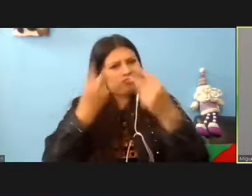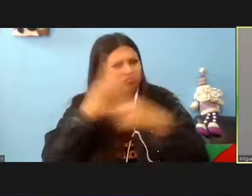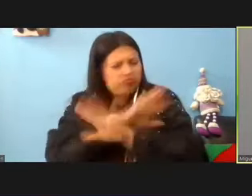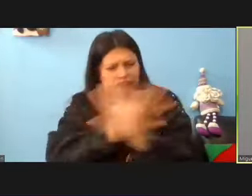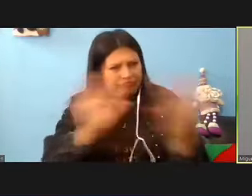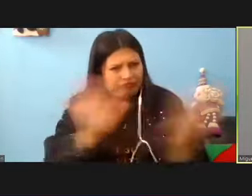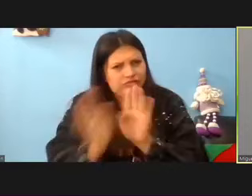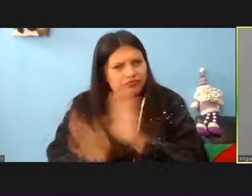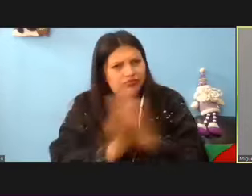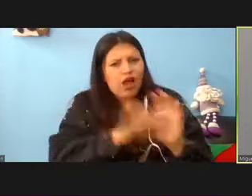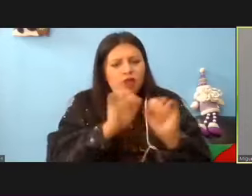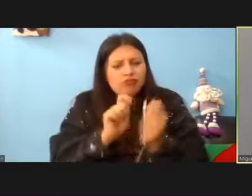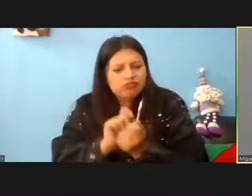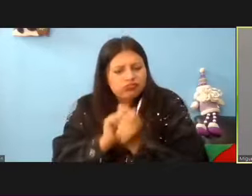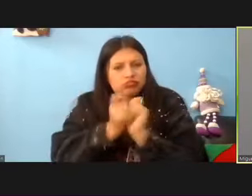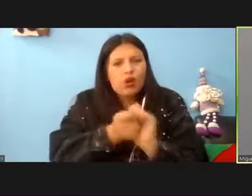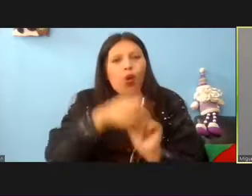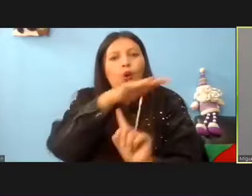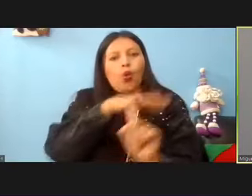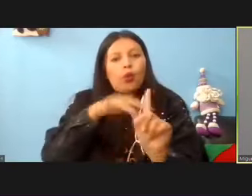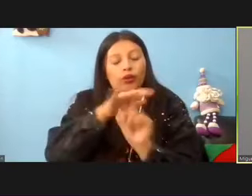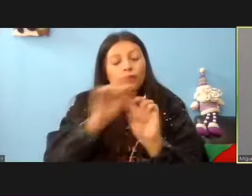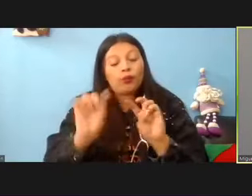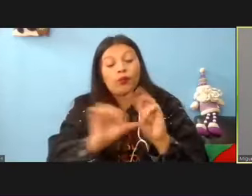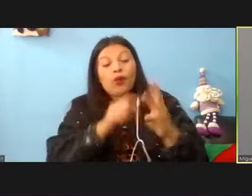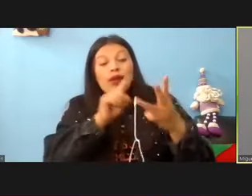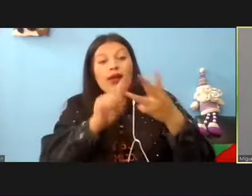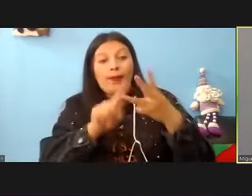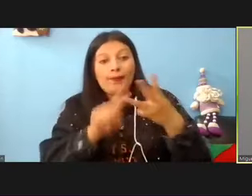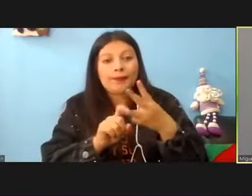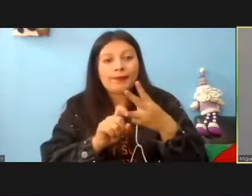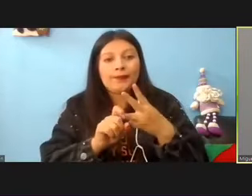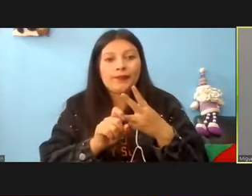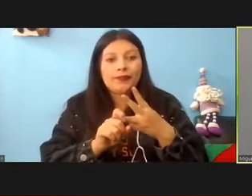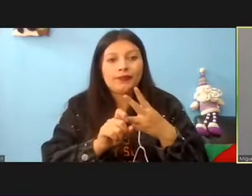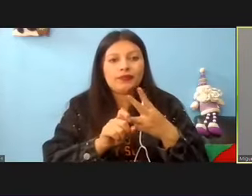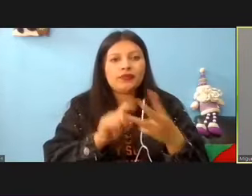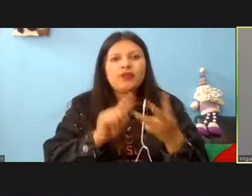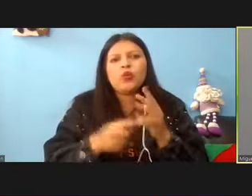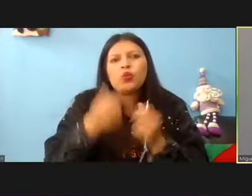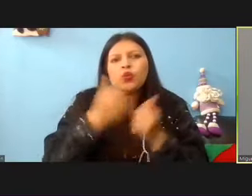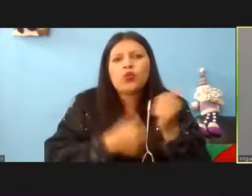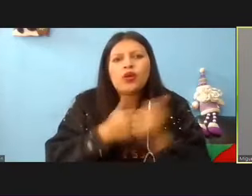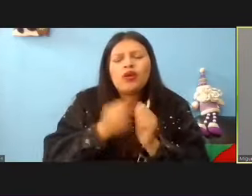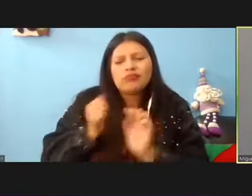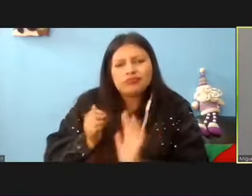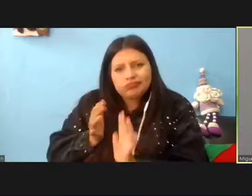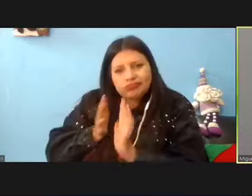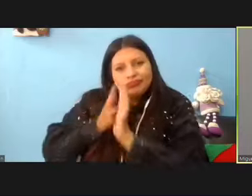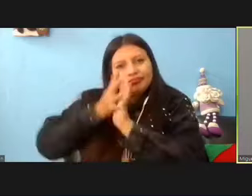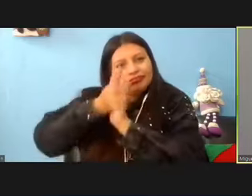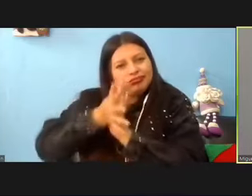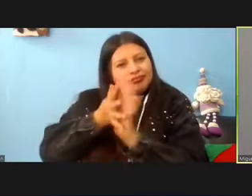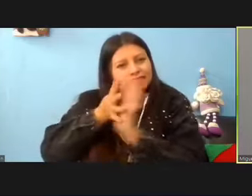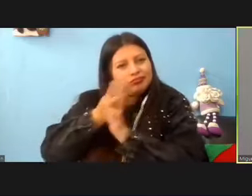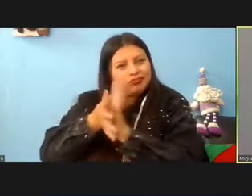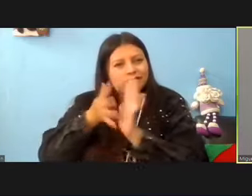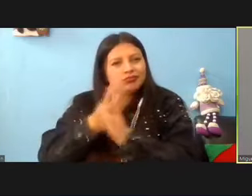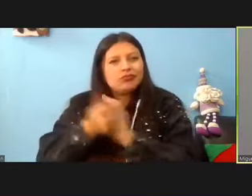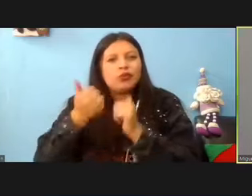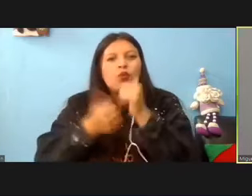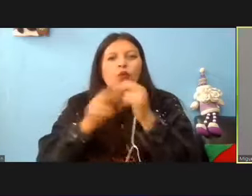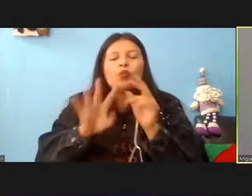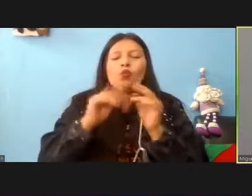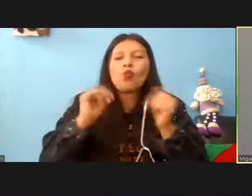y transformar los contextos. Una tercera idea fuerza habla sobre narrativas y dice, se evidencia